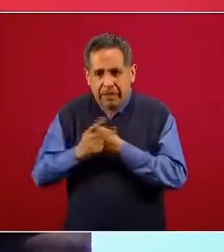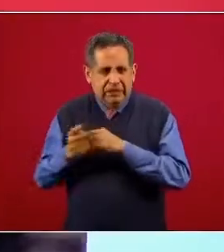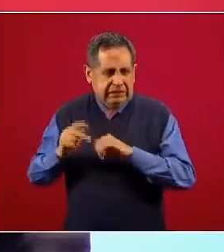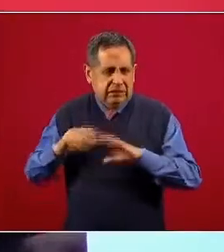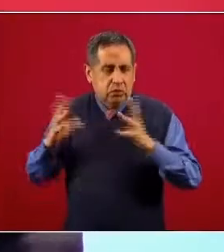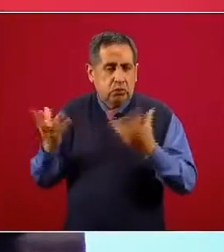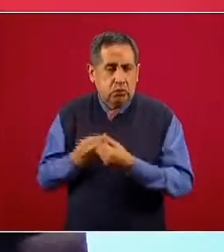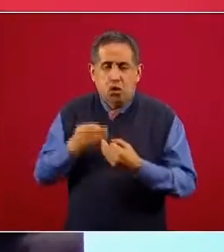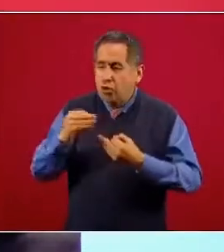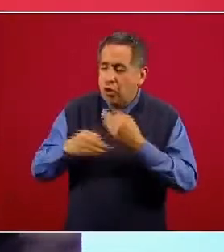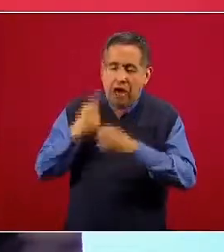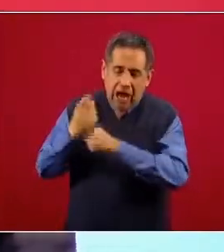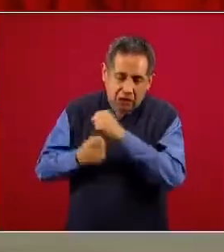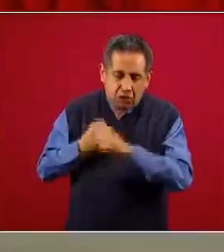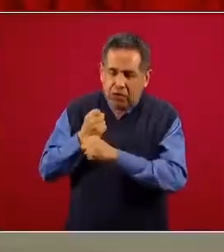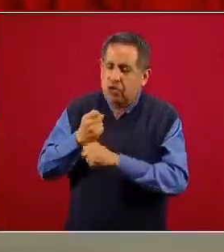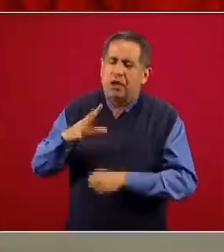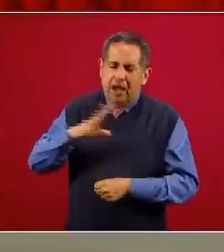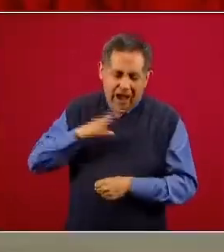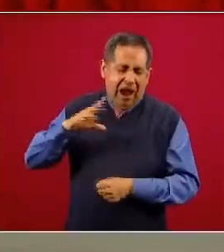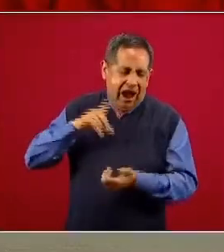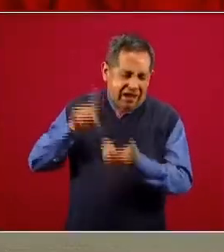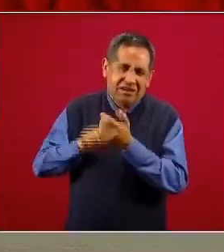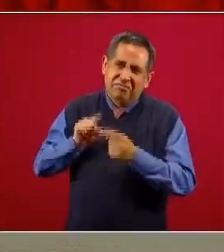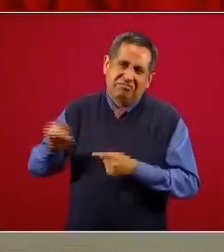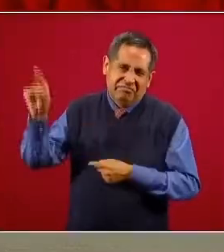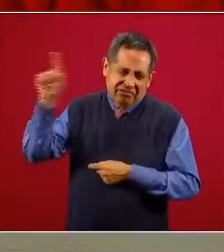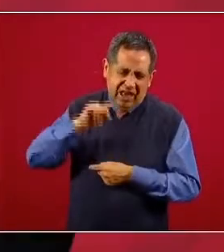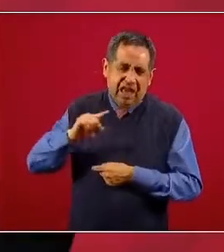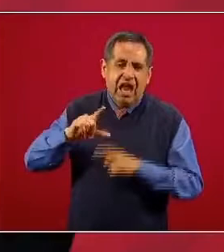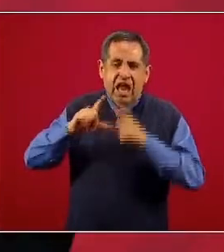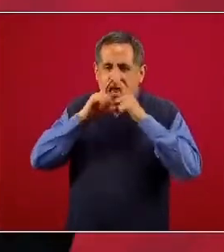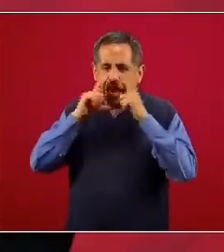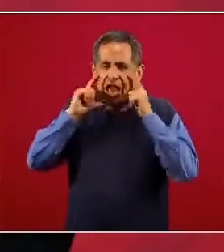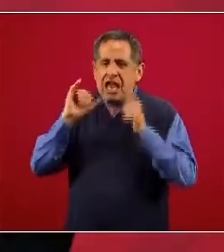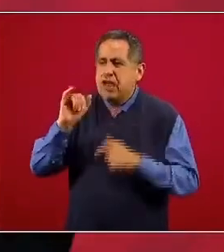conjunto, todos los años se infecta del virus influenza.